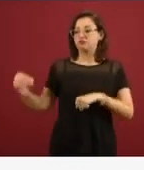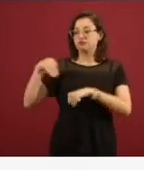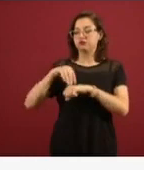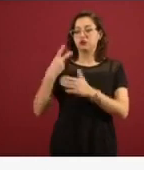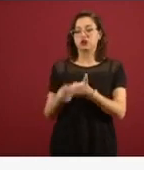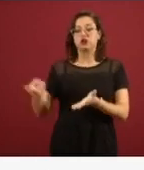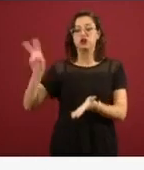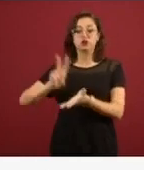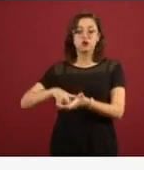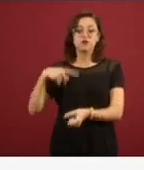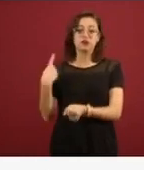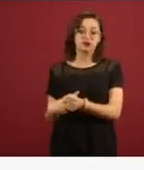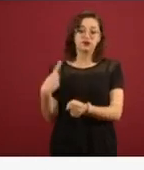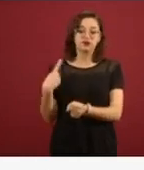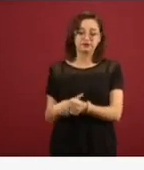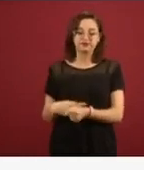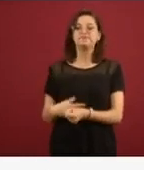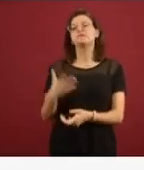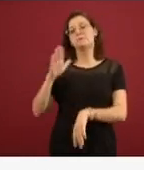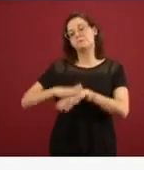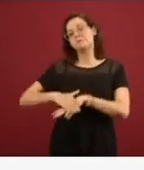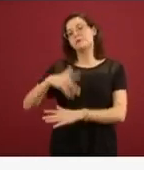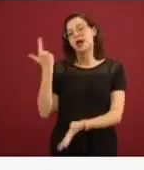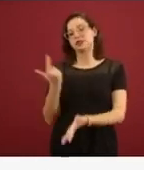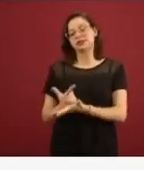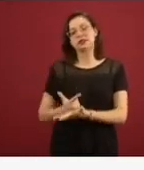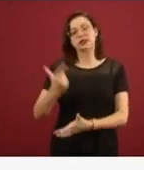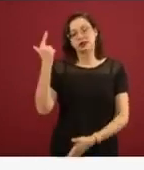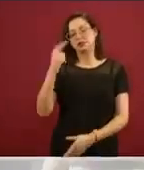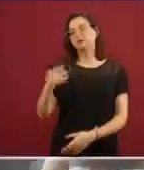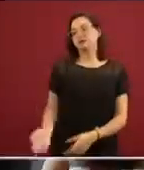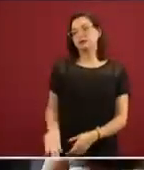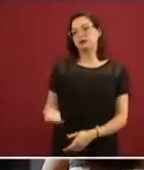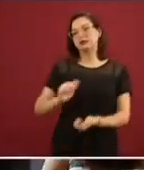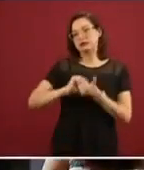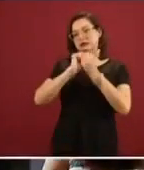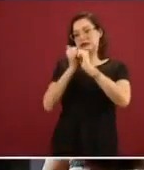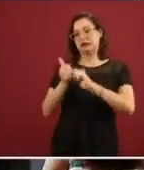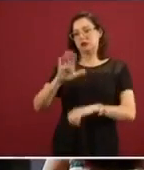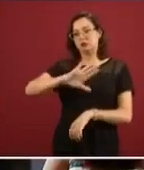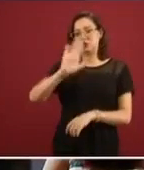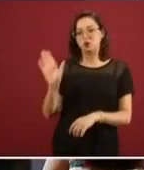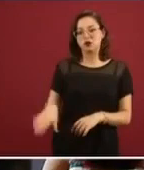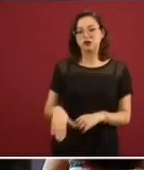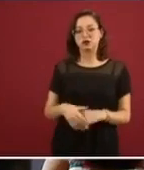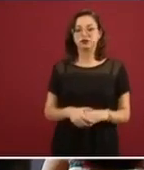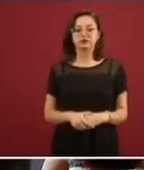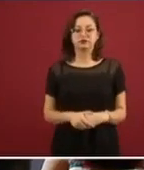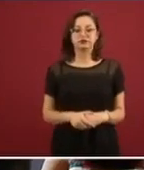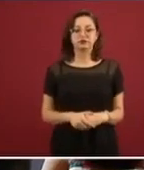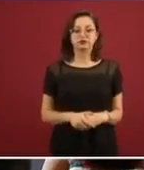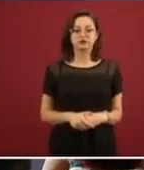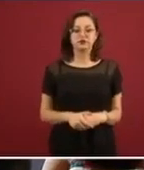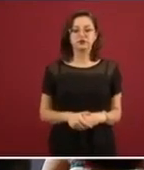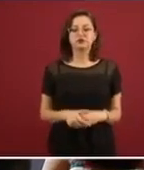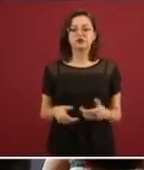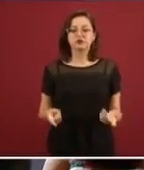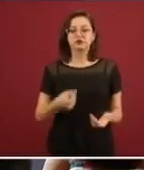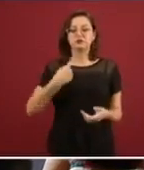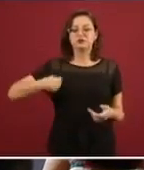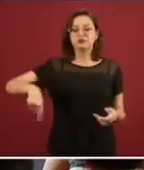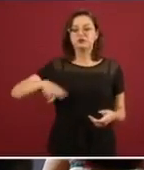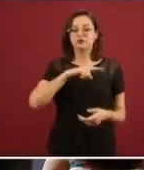y lógicamente esto incrementa todavía más el riesgo de fallecer, ¿no? Vamos a estar haciendo estos cruces